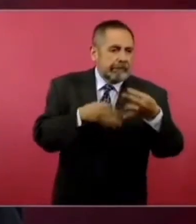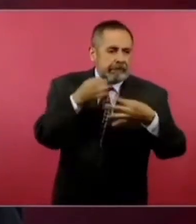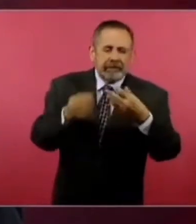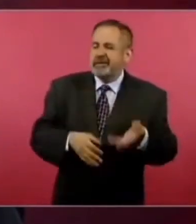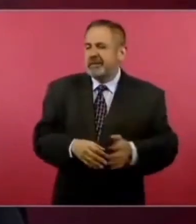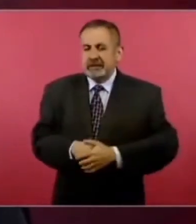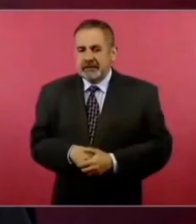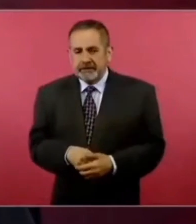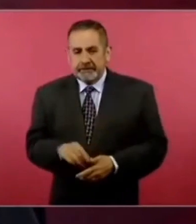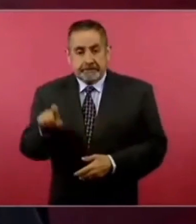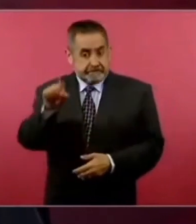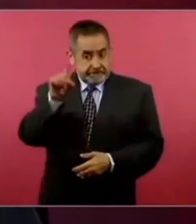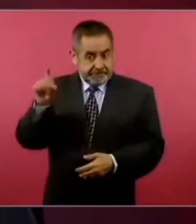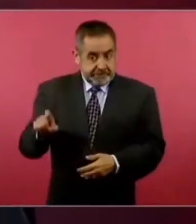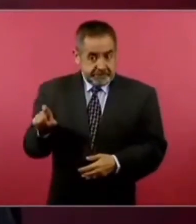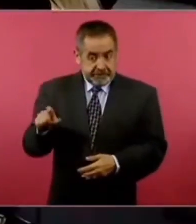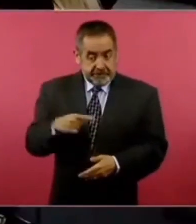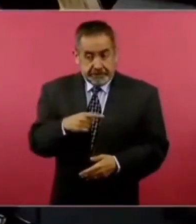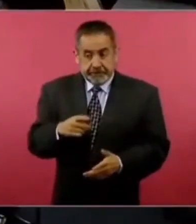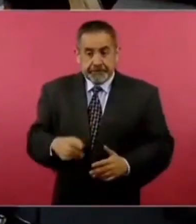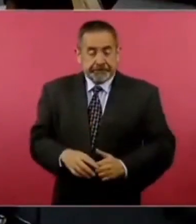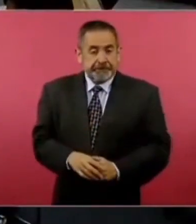en Texas